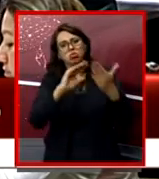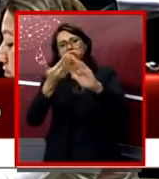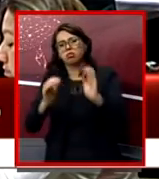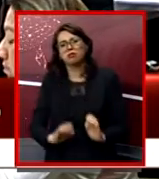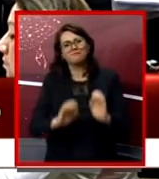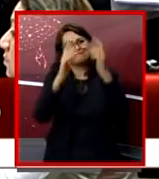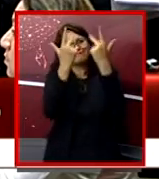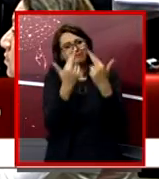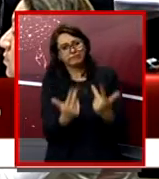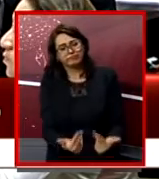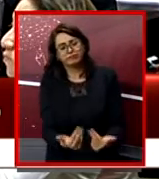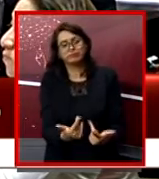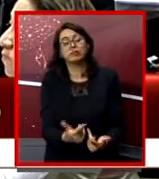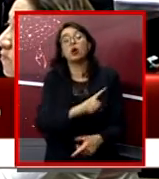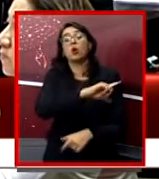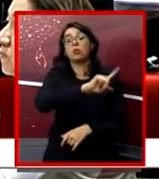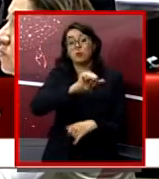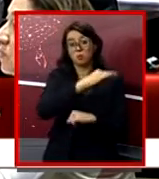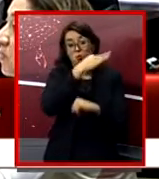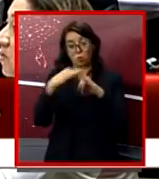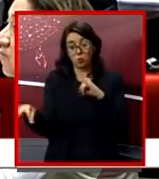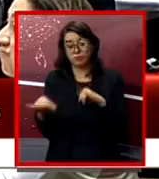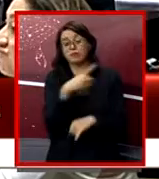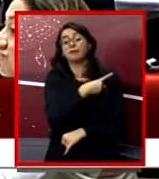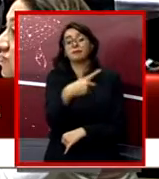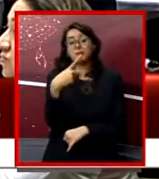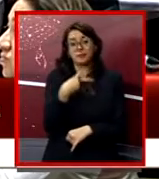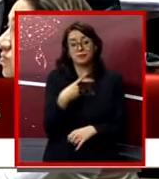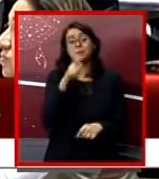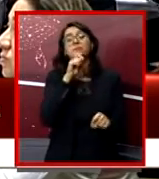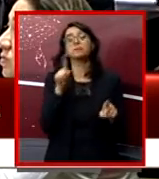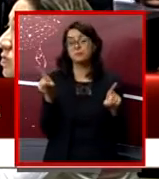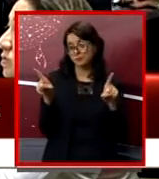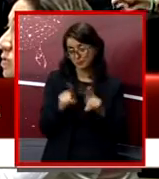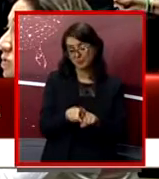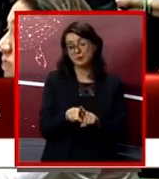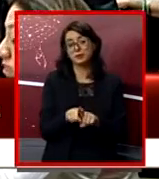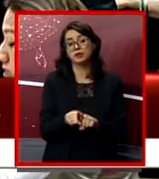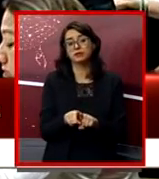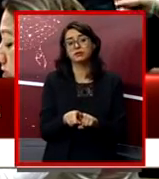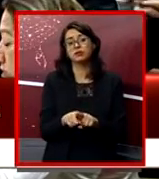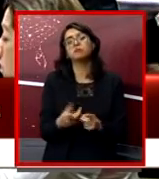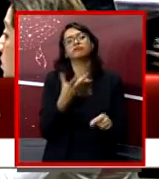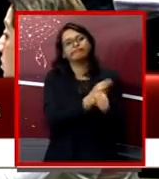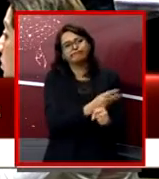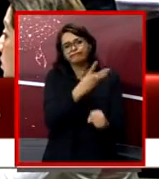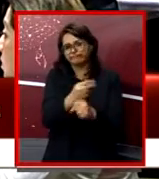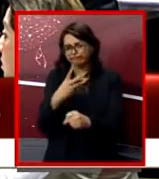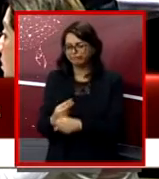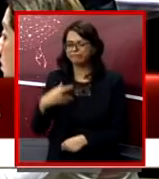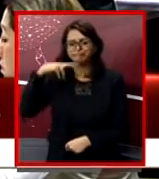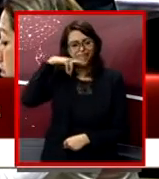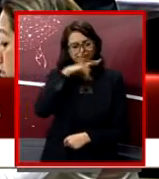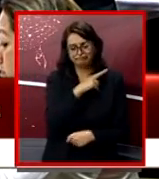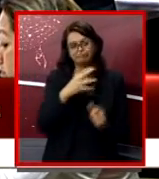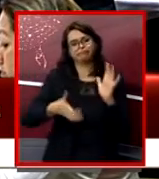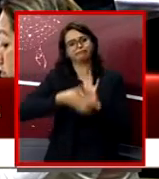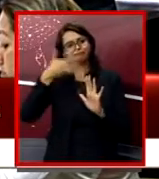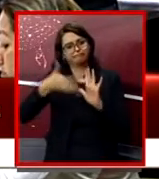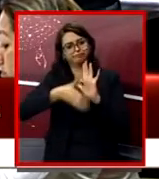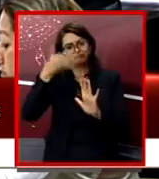particulares. Y por último, comenzar sin tardanza las labores de reparación y